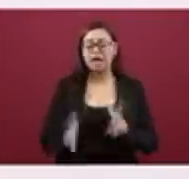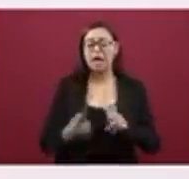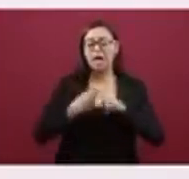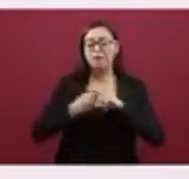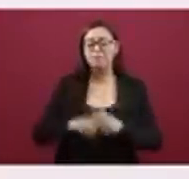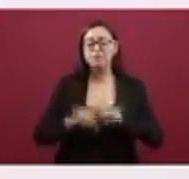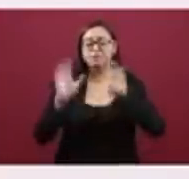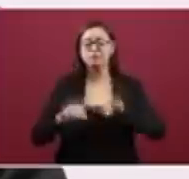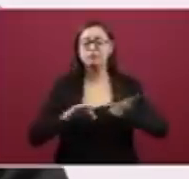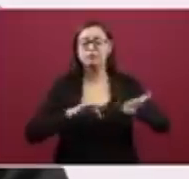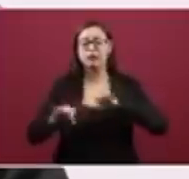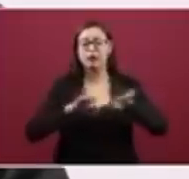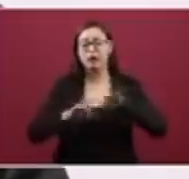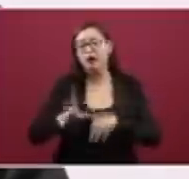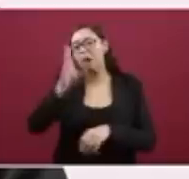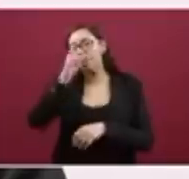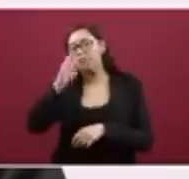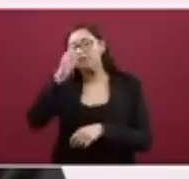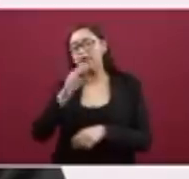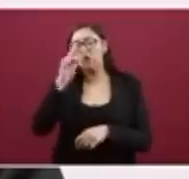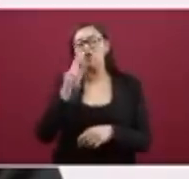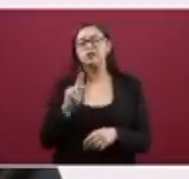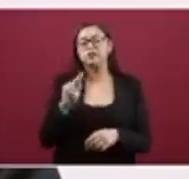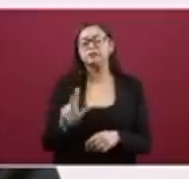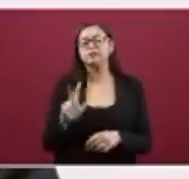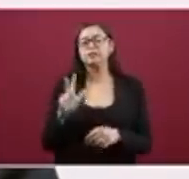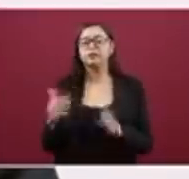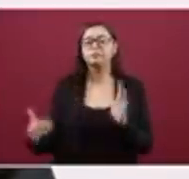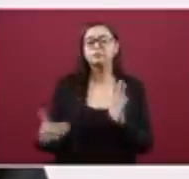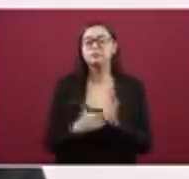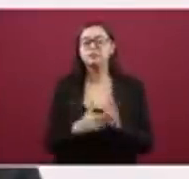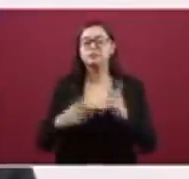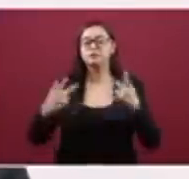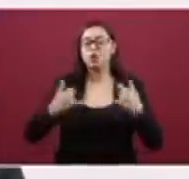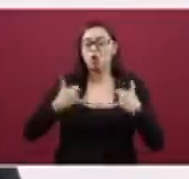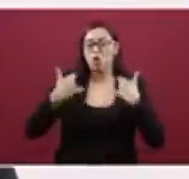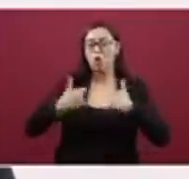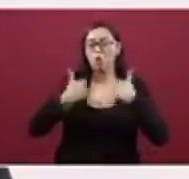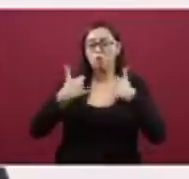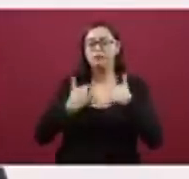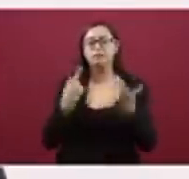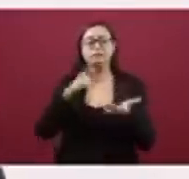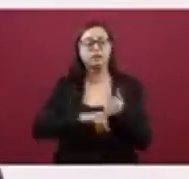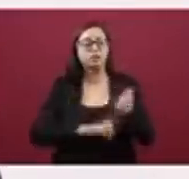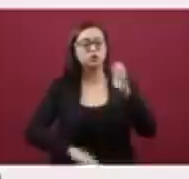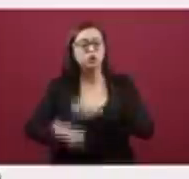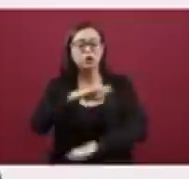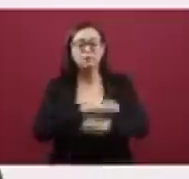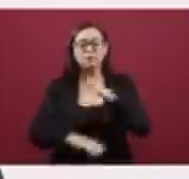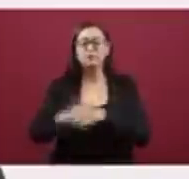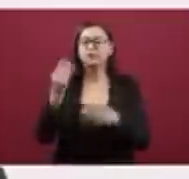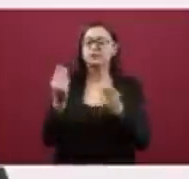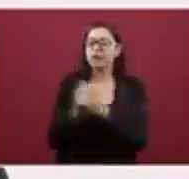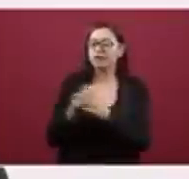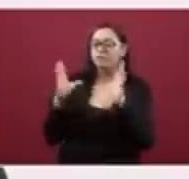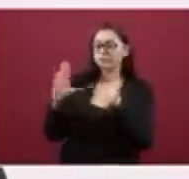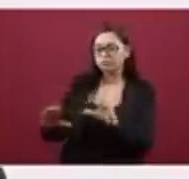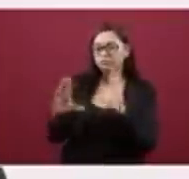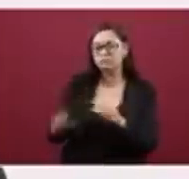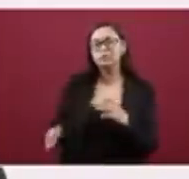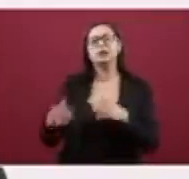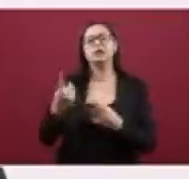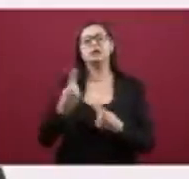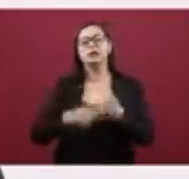mil 142 jóvenes que reciben capacitación en empresas comercios y talleres